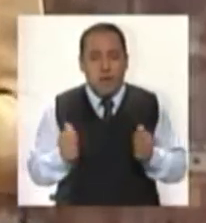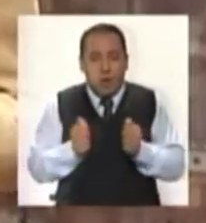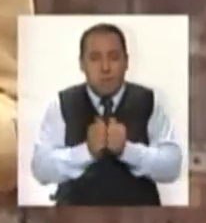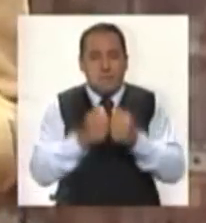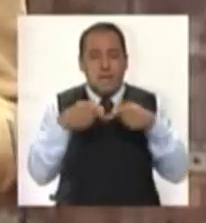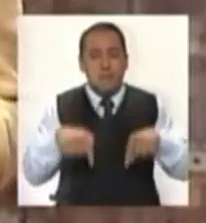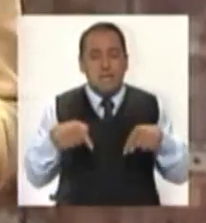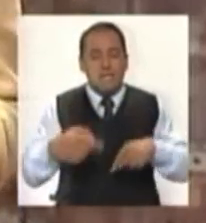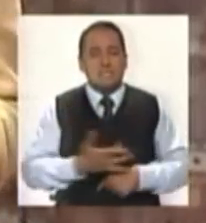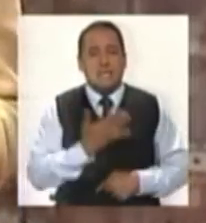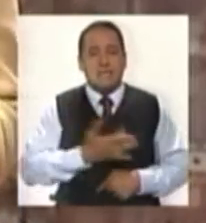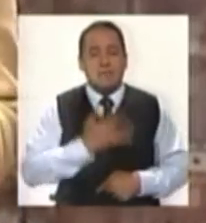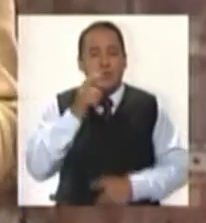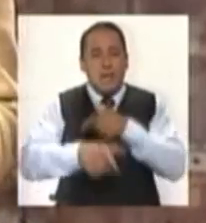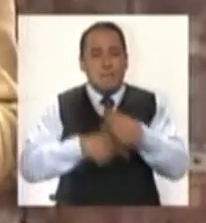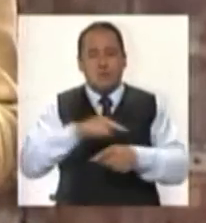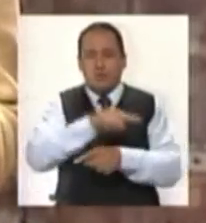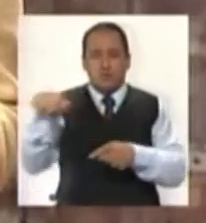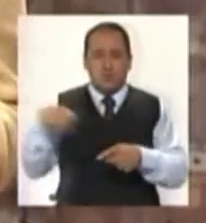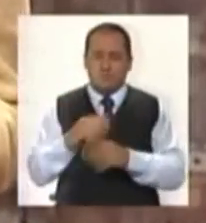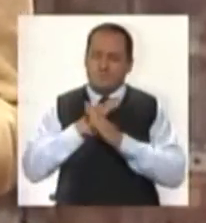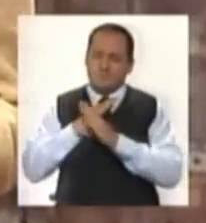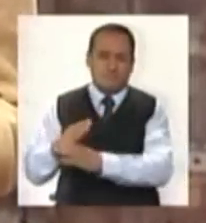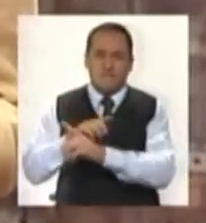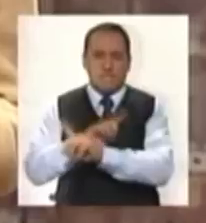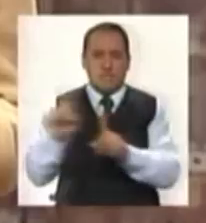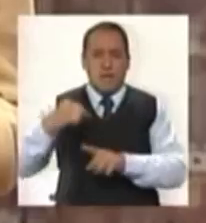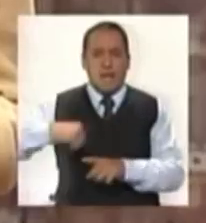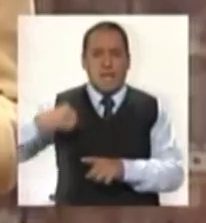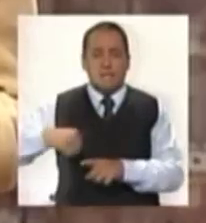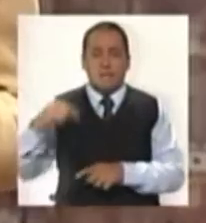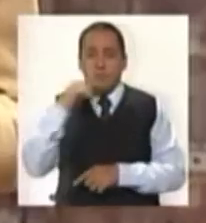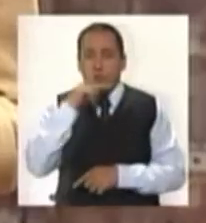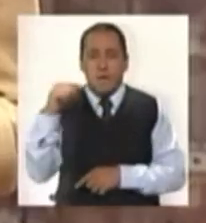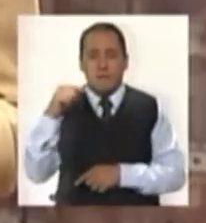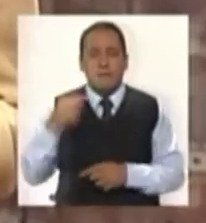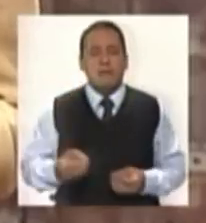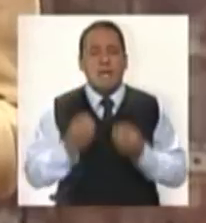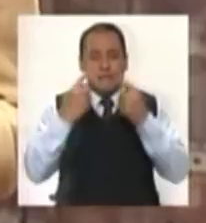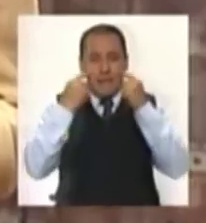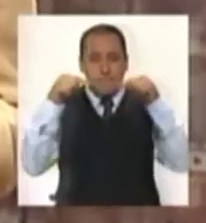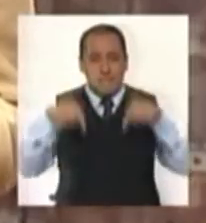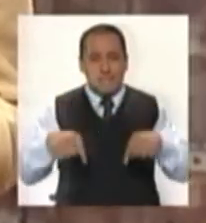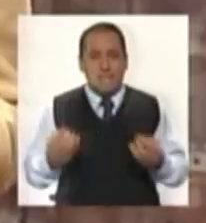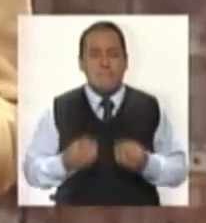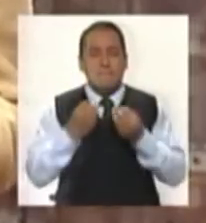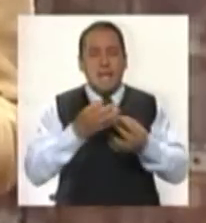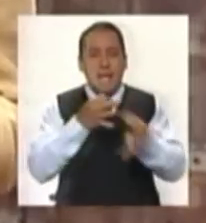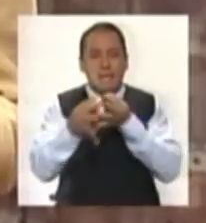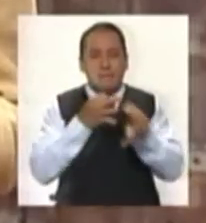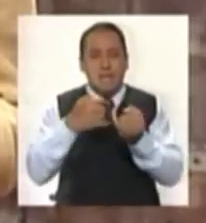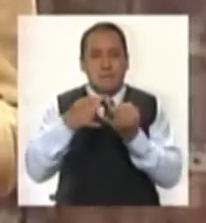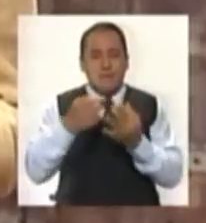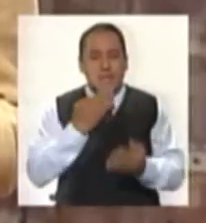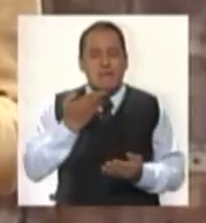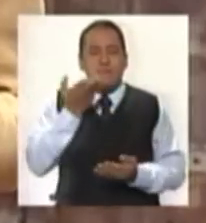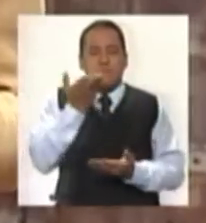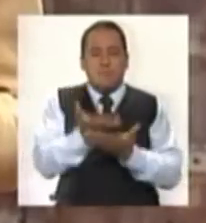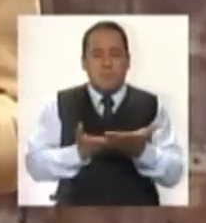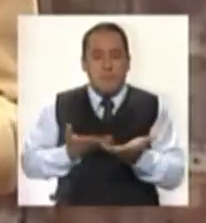el sentimiento popular de rechazo a la gestión de la alcaldesa Villarán estar presentes para argumentar esta